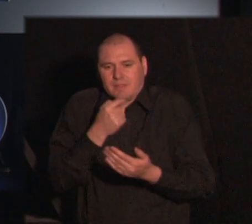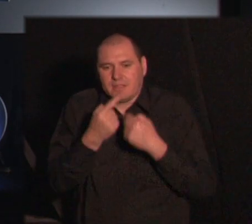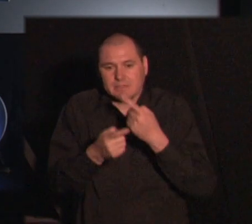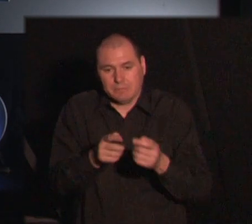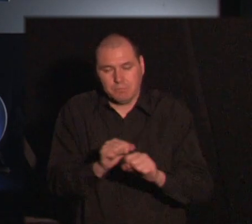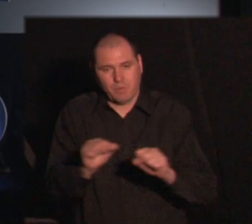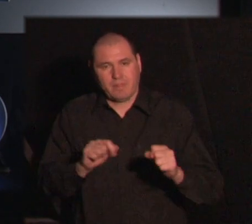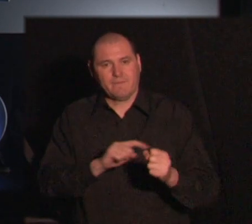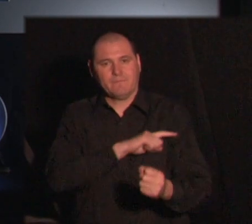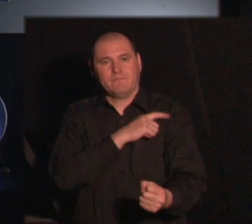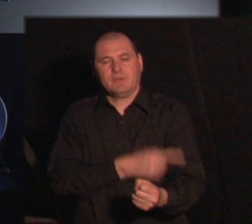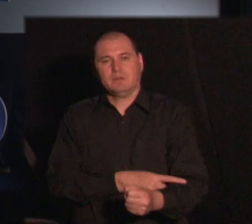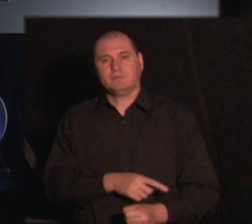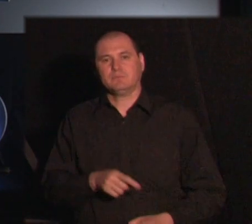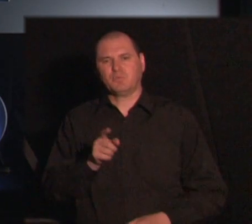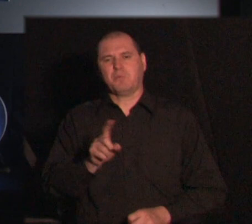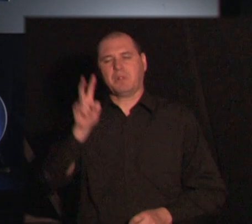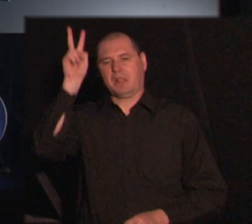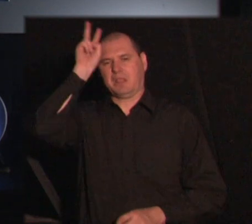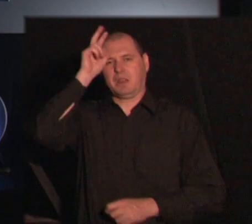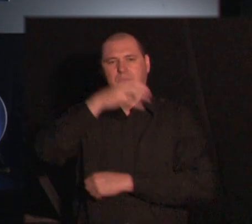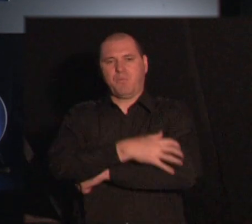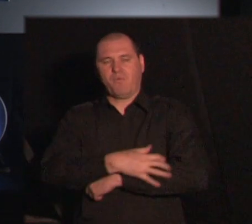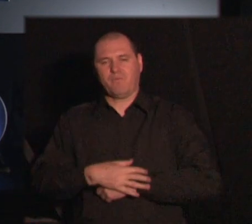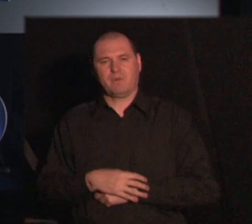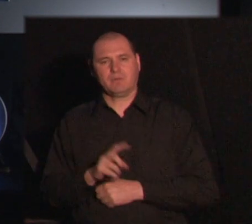porque es indígena, porque es pobre y